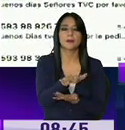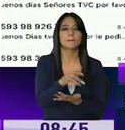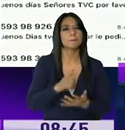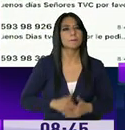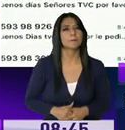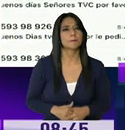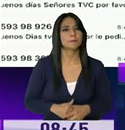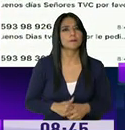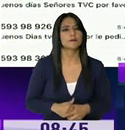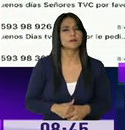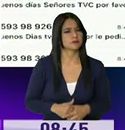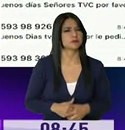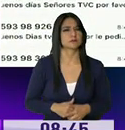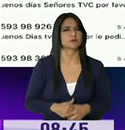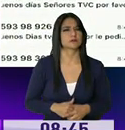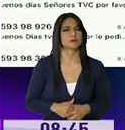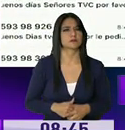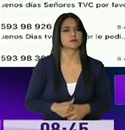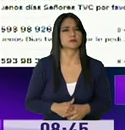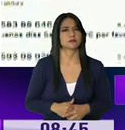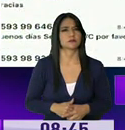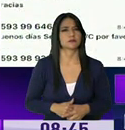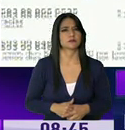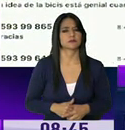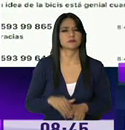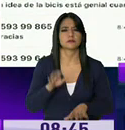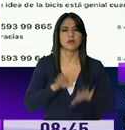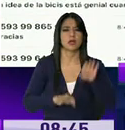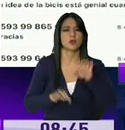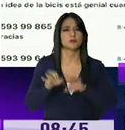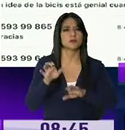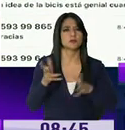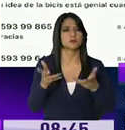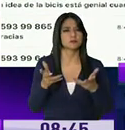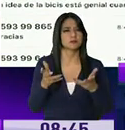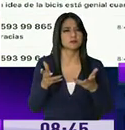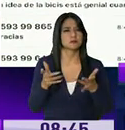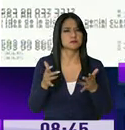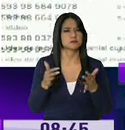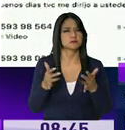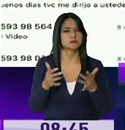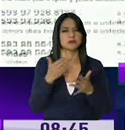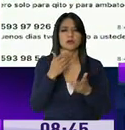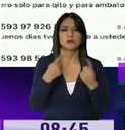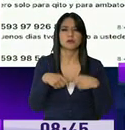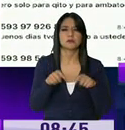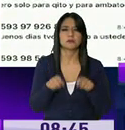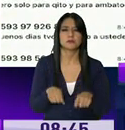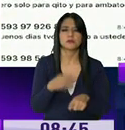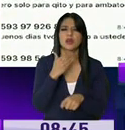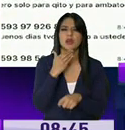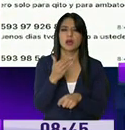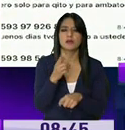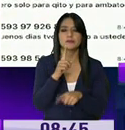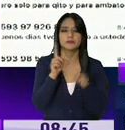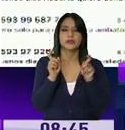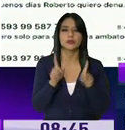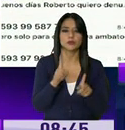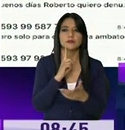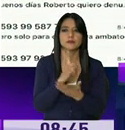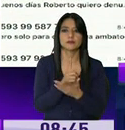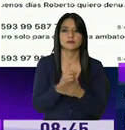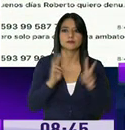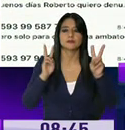que pagan SUPA y tampoco estamos laborando, gracias. ¿Y si va a haber algún convenio? Es una buena pregunta, no hemos hecho esa pregunta, el tema del